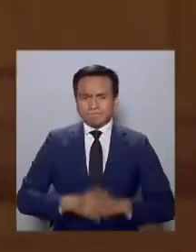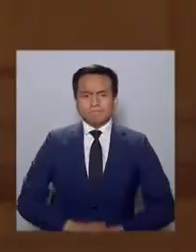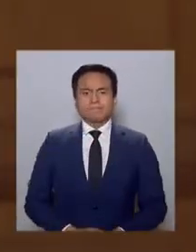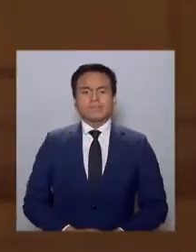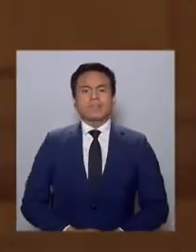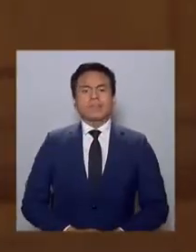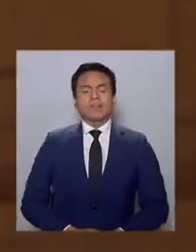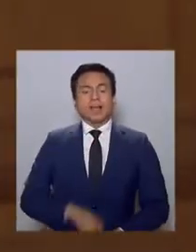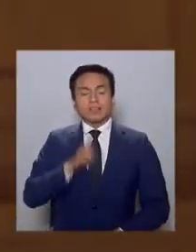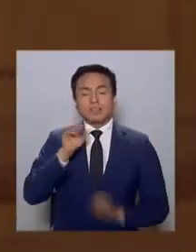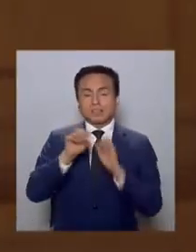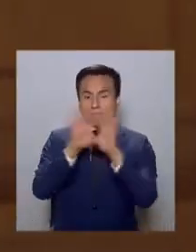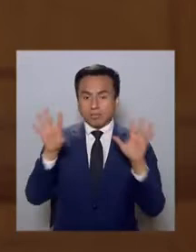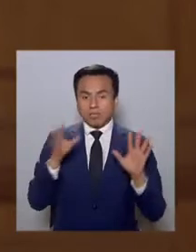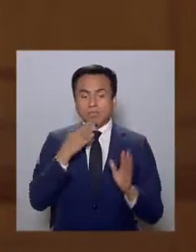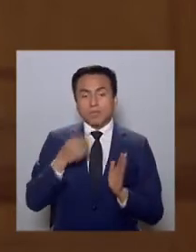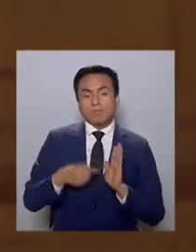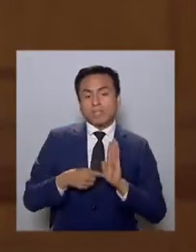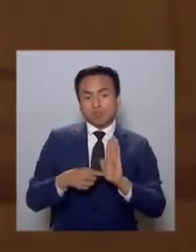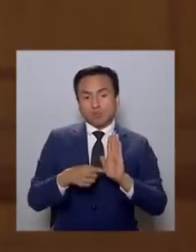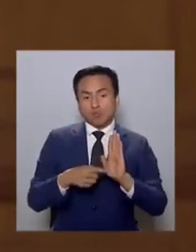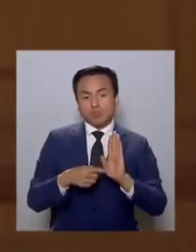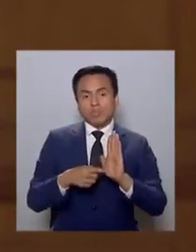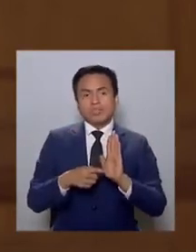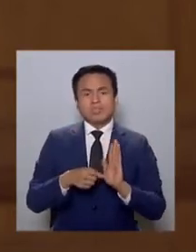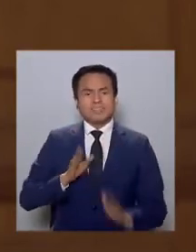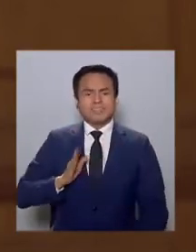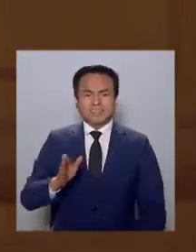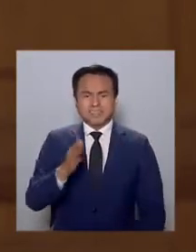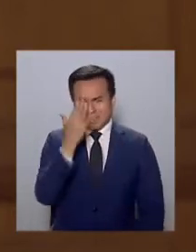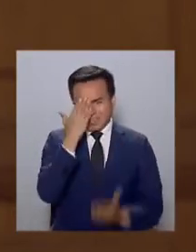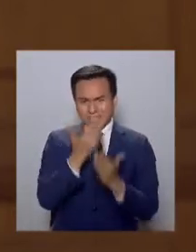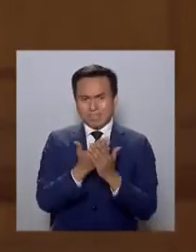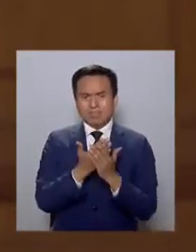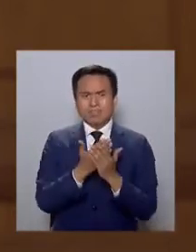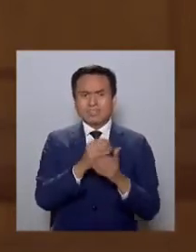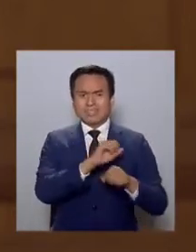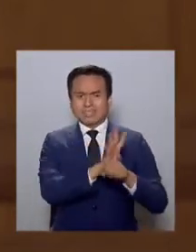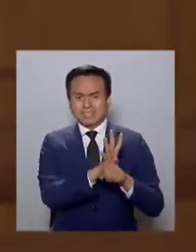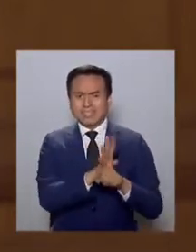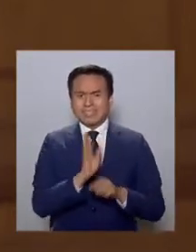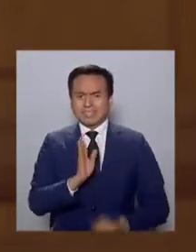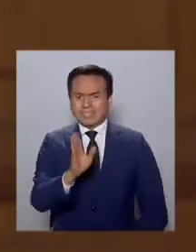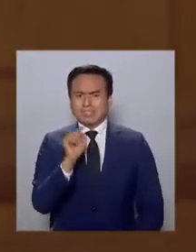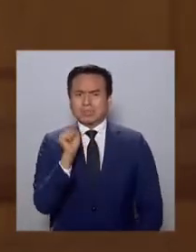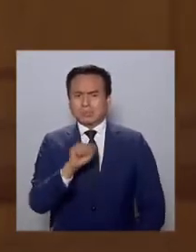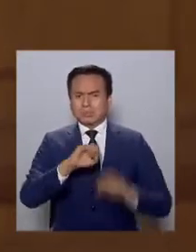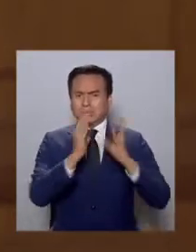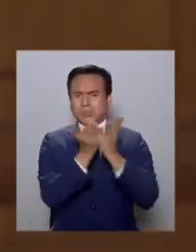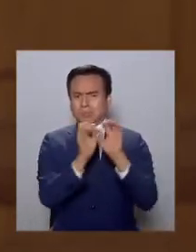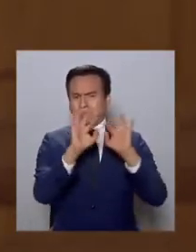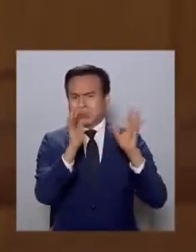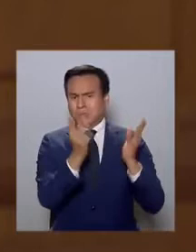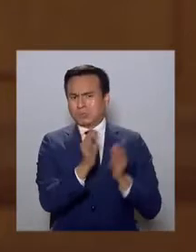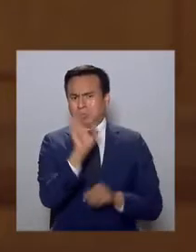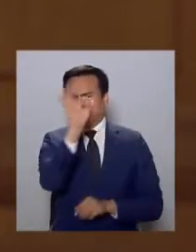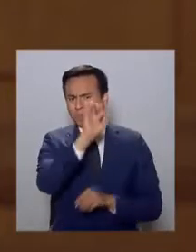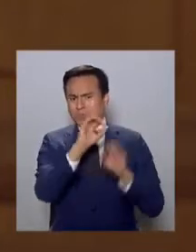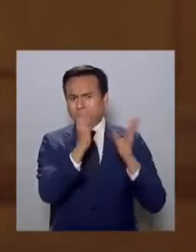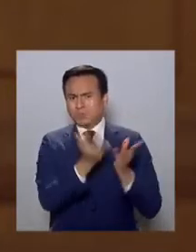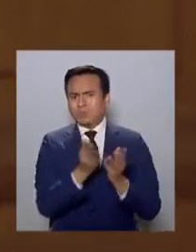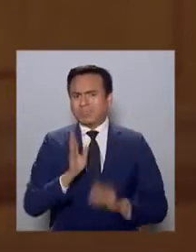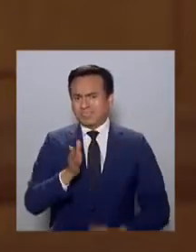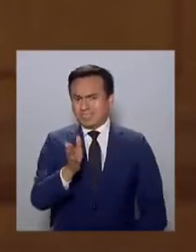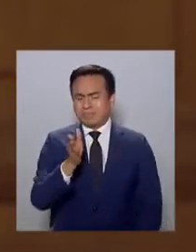como ha quedado en evidencia también en la presentación, tenemos que seguir enfrentando la situación sanitaria generada por la pandemia que